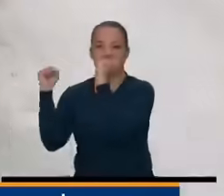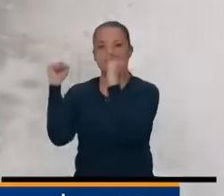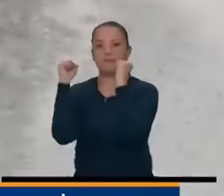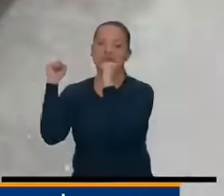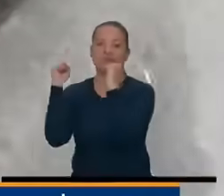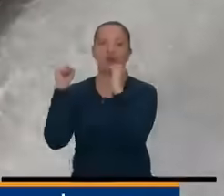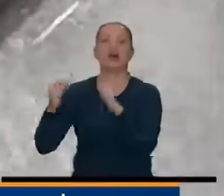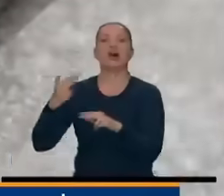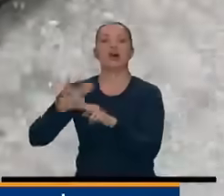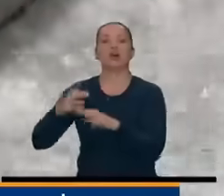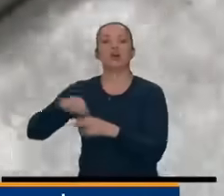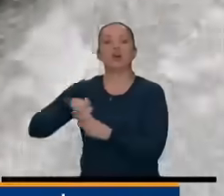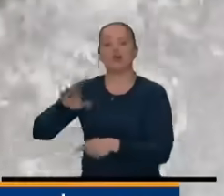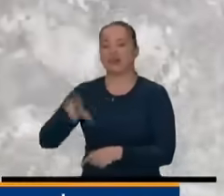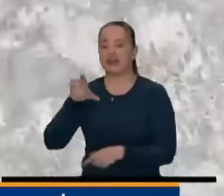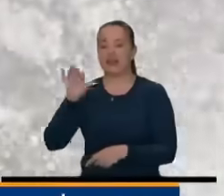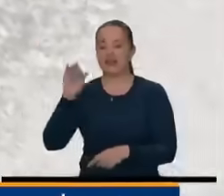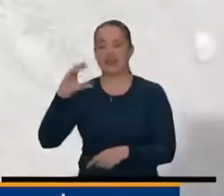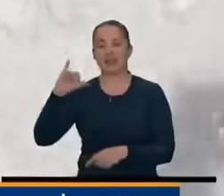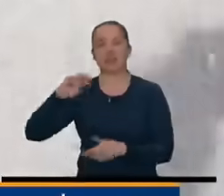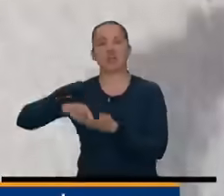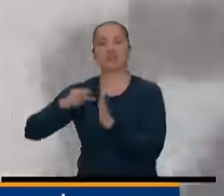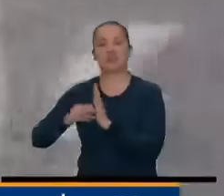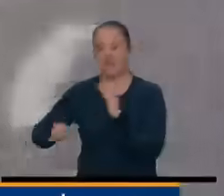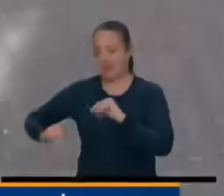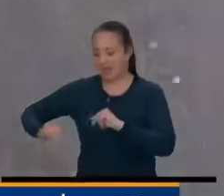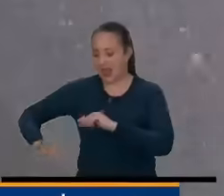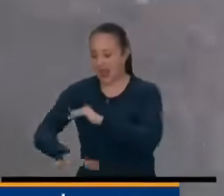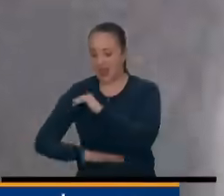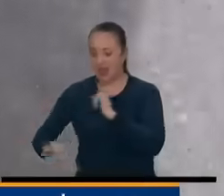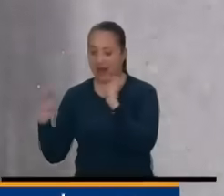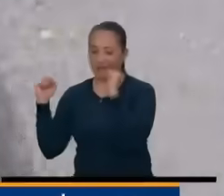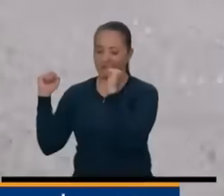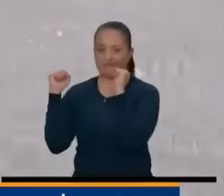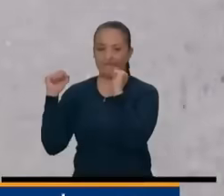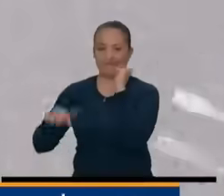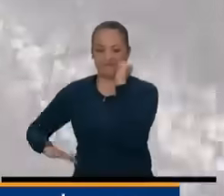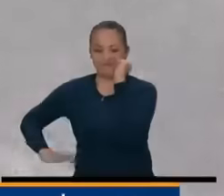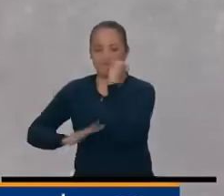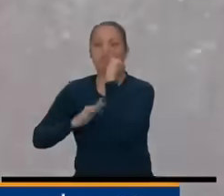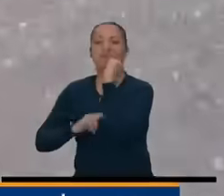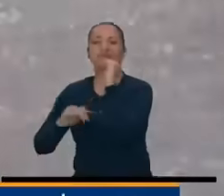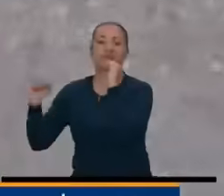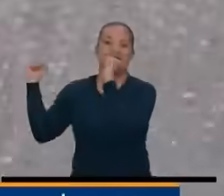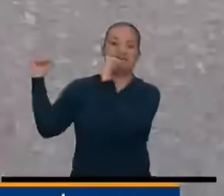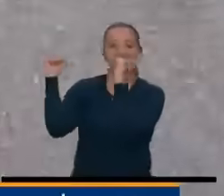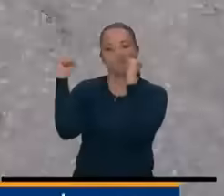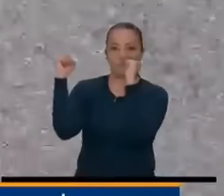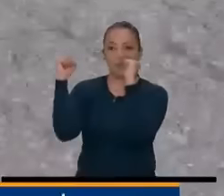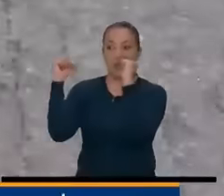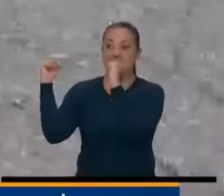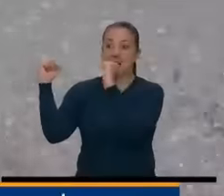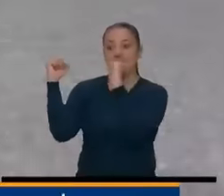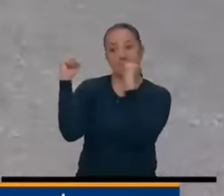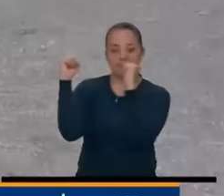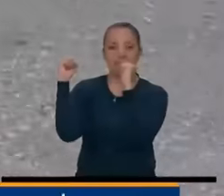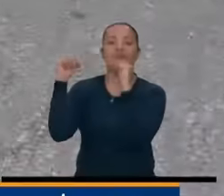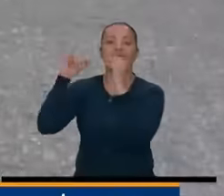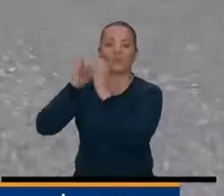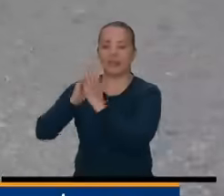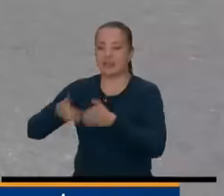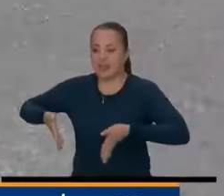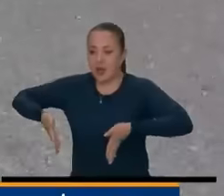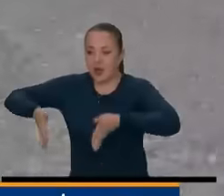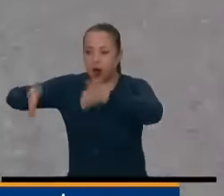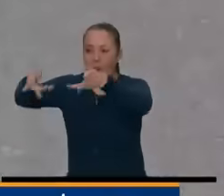nosotros llamamos reptación, que es un movimiento de tierras lentamente. Las pilas se movieron, y al moverse las pilas, pues la